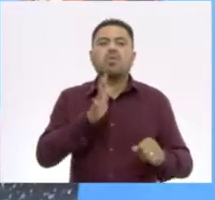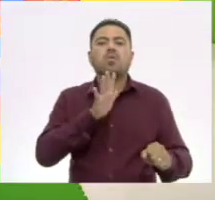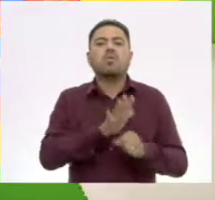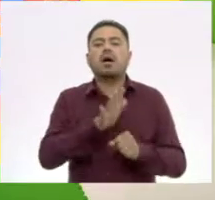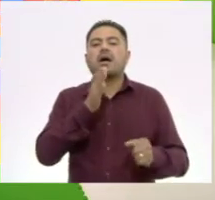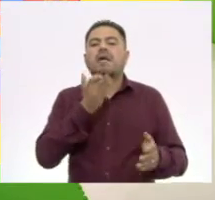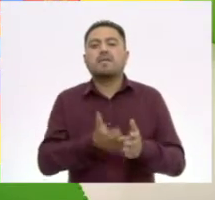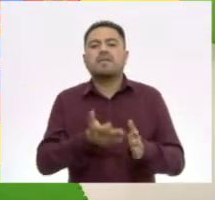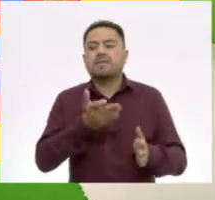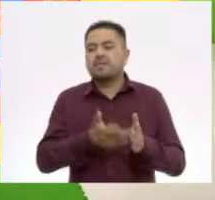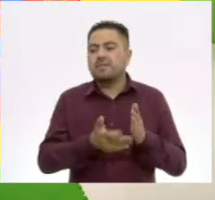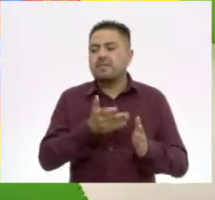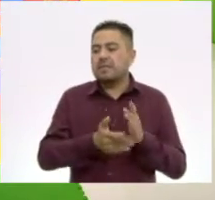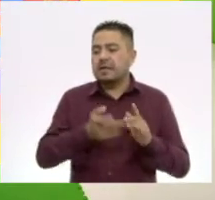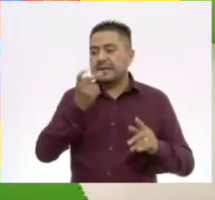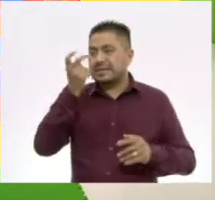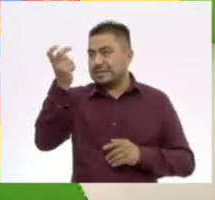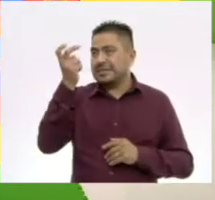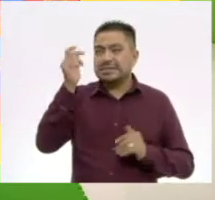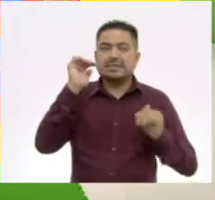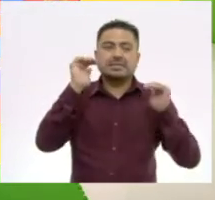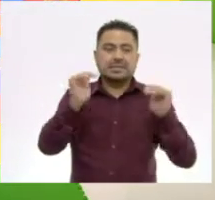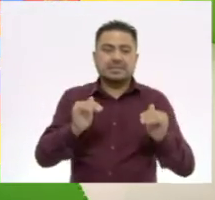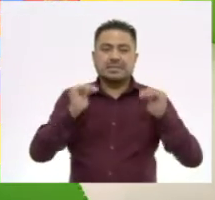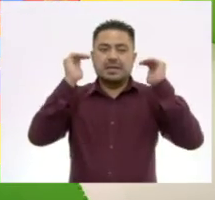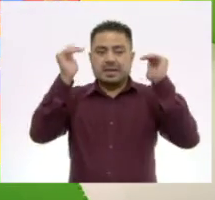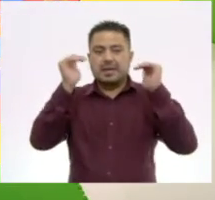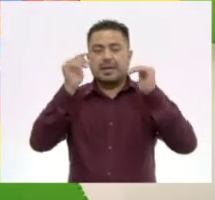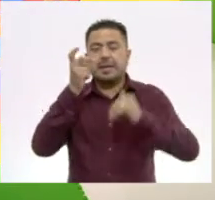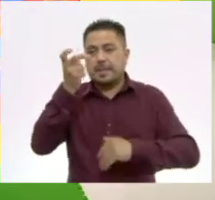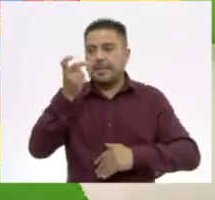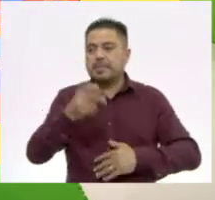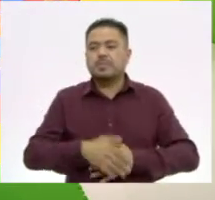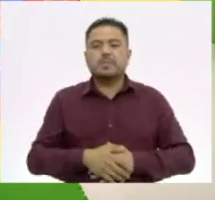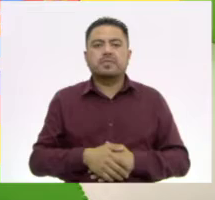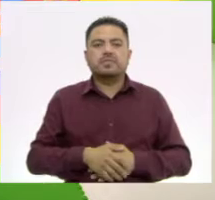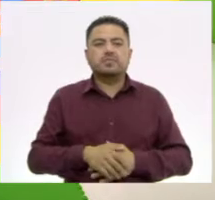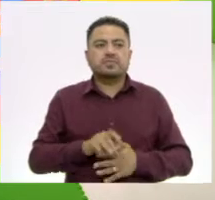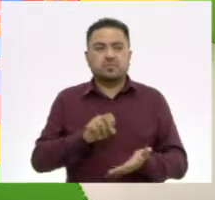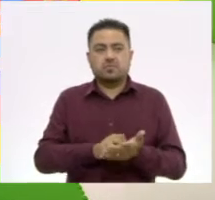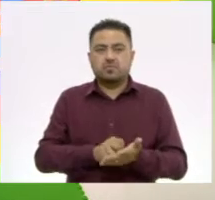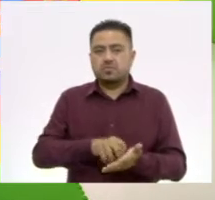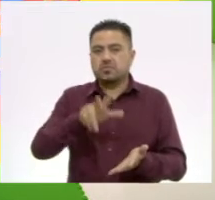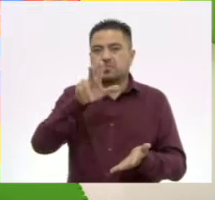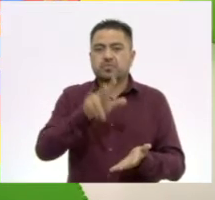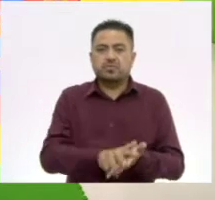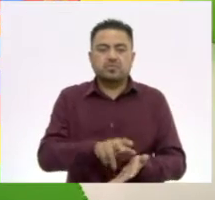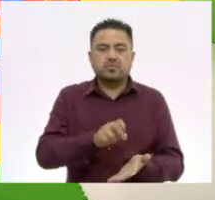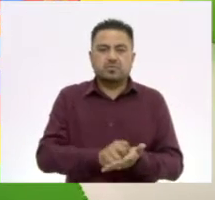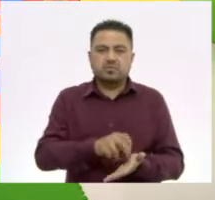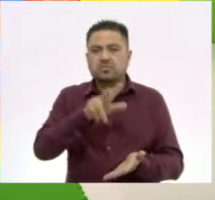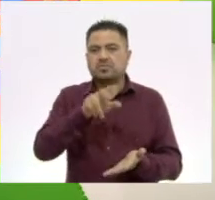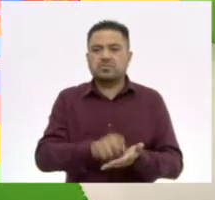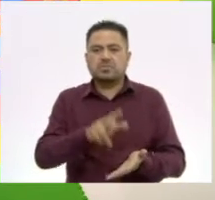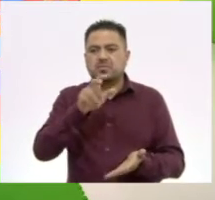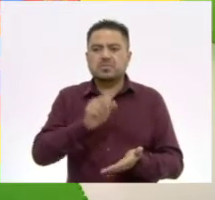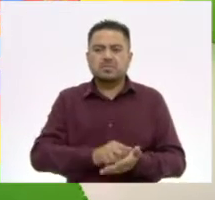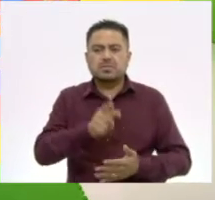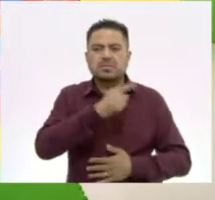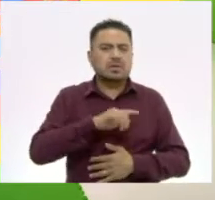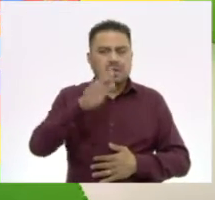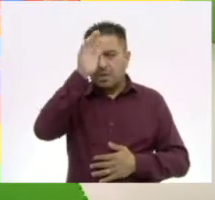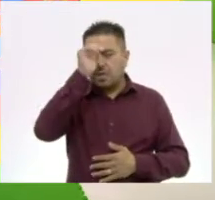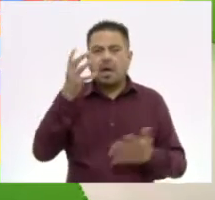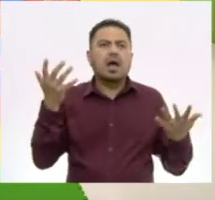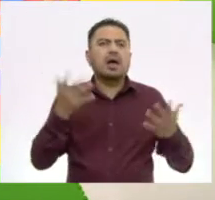falta este de aquí arriba un grillo lo escucharon recuerdan como